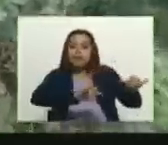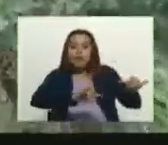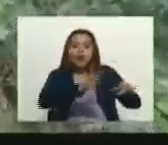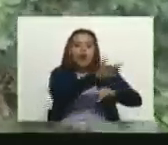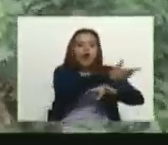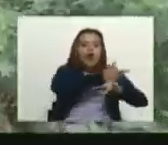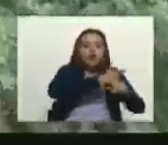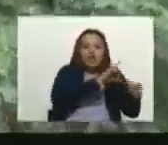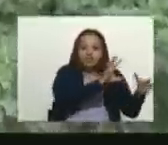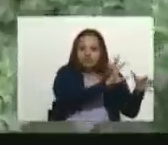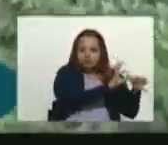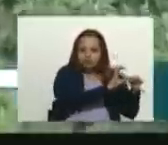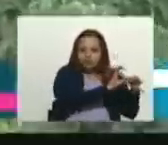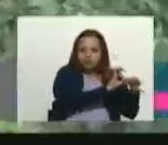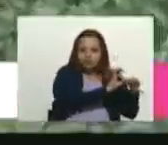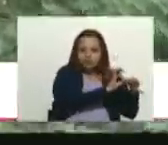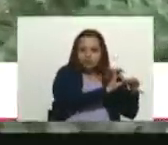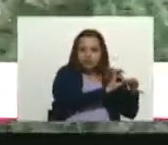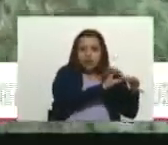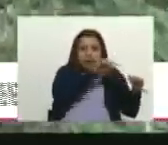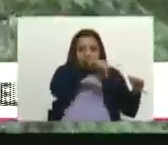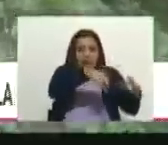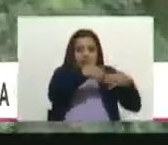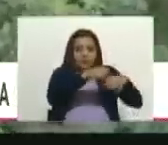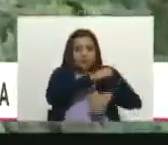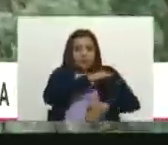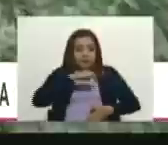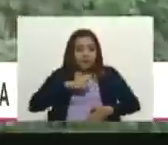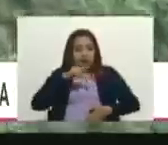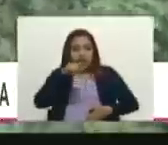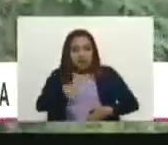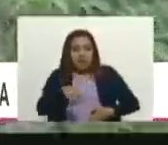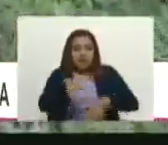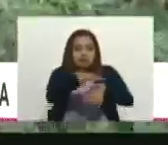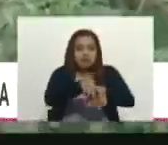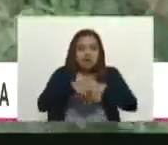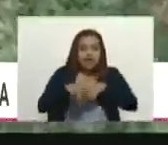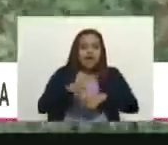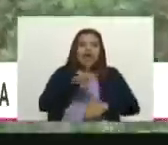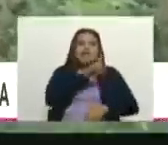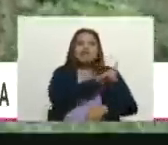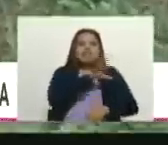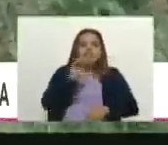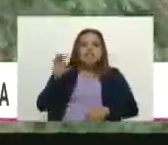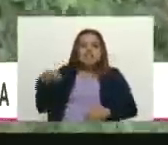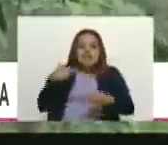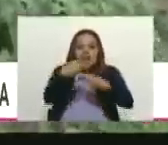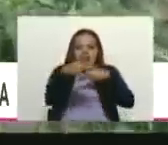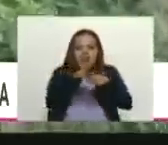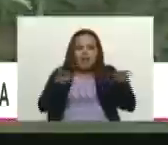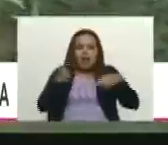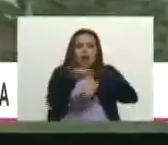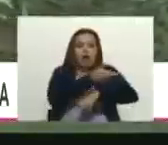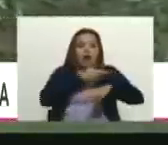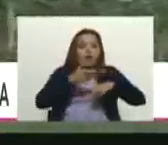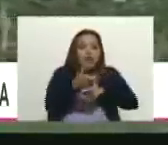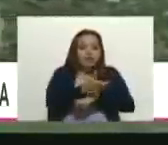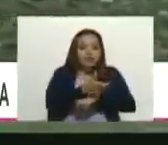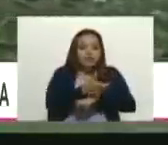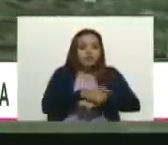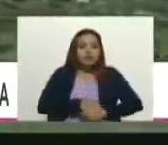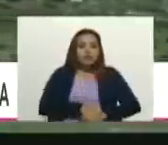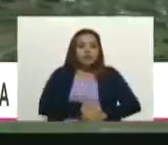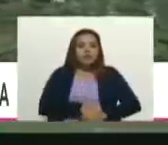gobierno, sector privado y nutrición, 100 hectáreas donde el gobierno de Vietnam,